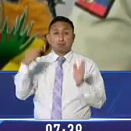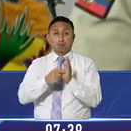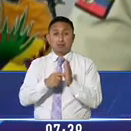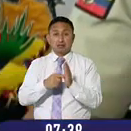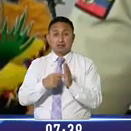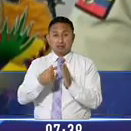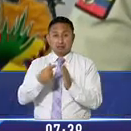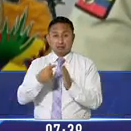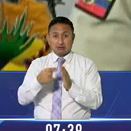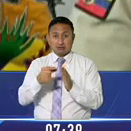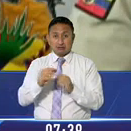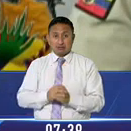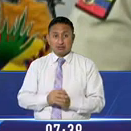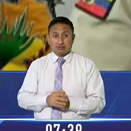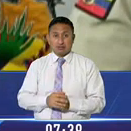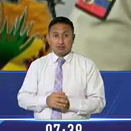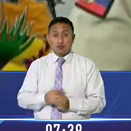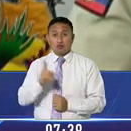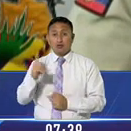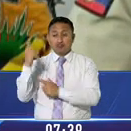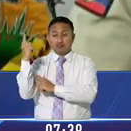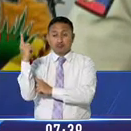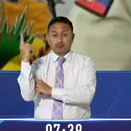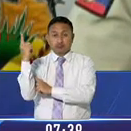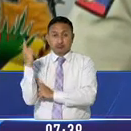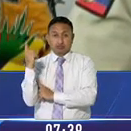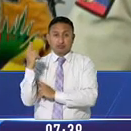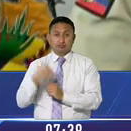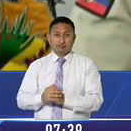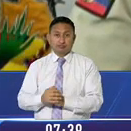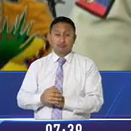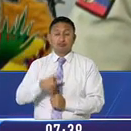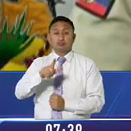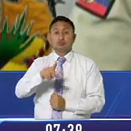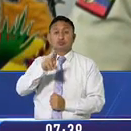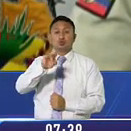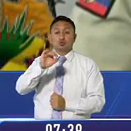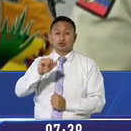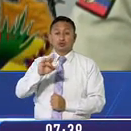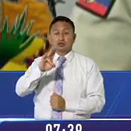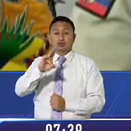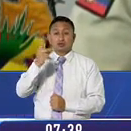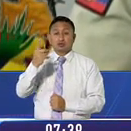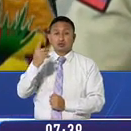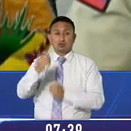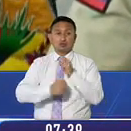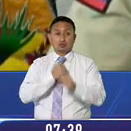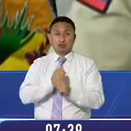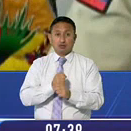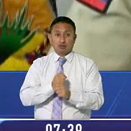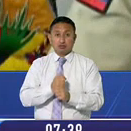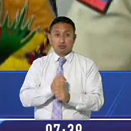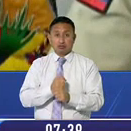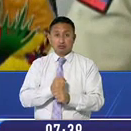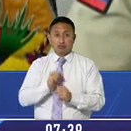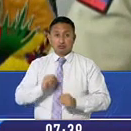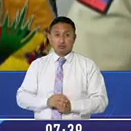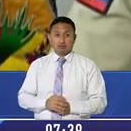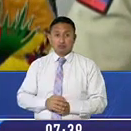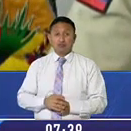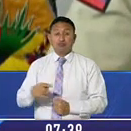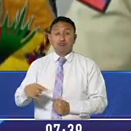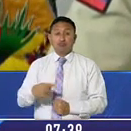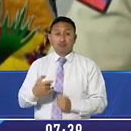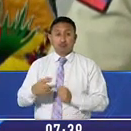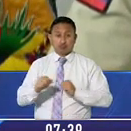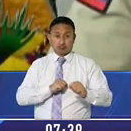fuego tipo escopeta, el aprendido Luis C., de 71 años de edad, con la ejecución de esta operación, que se